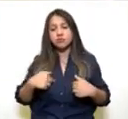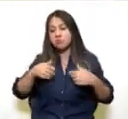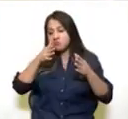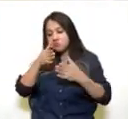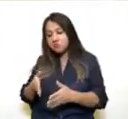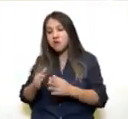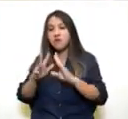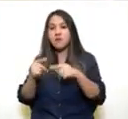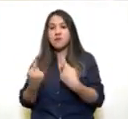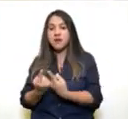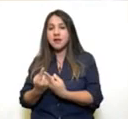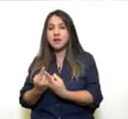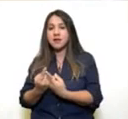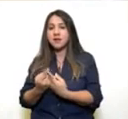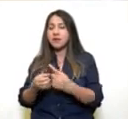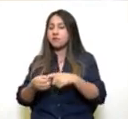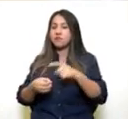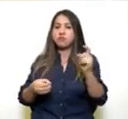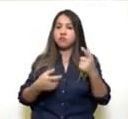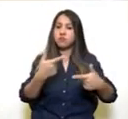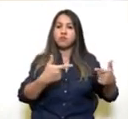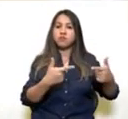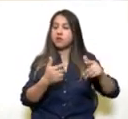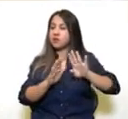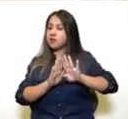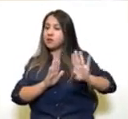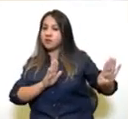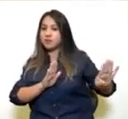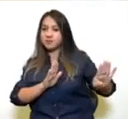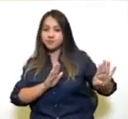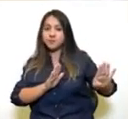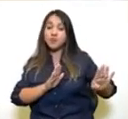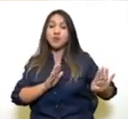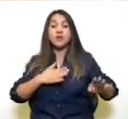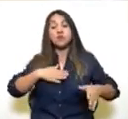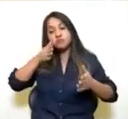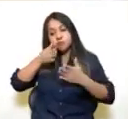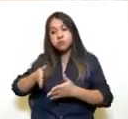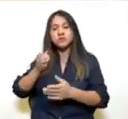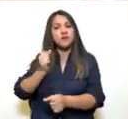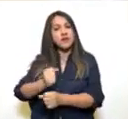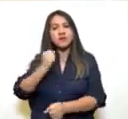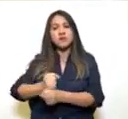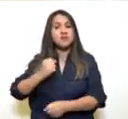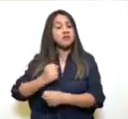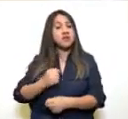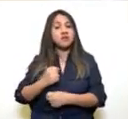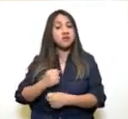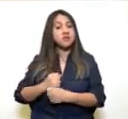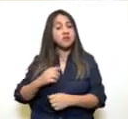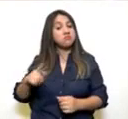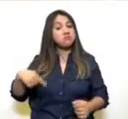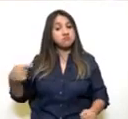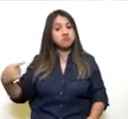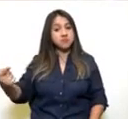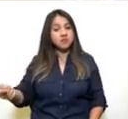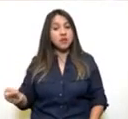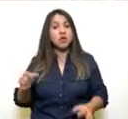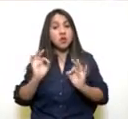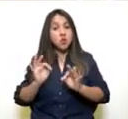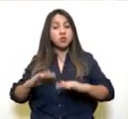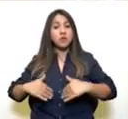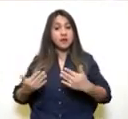me atrajo más que lo que otro que estaba haciendo y me dediqué a trabajar quedé